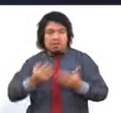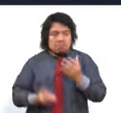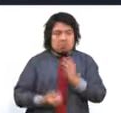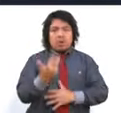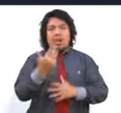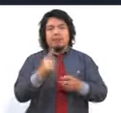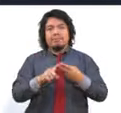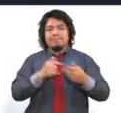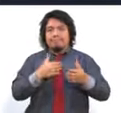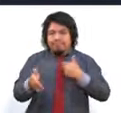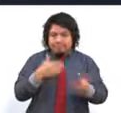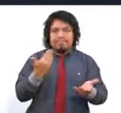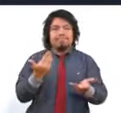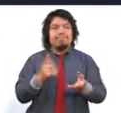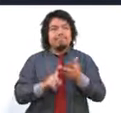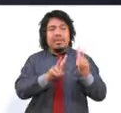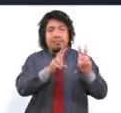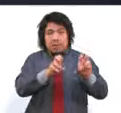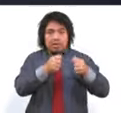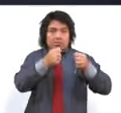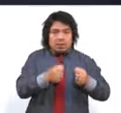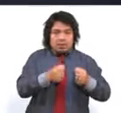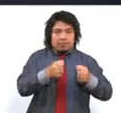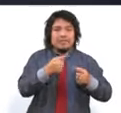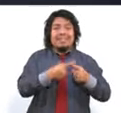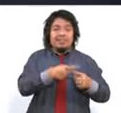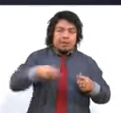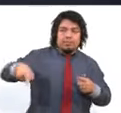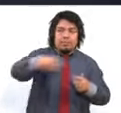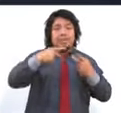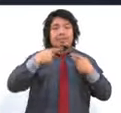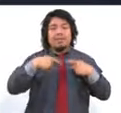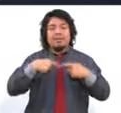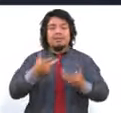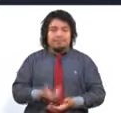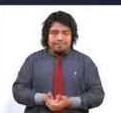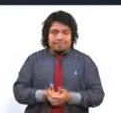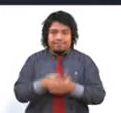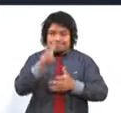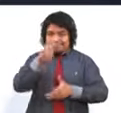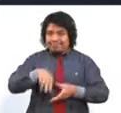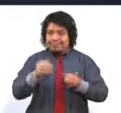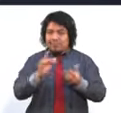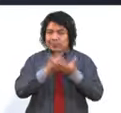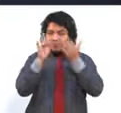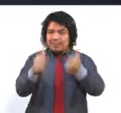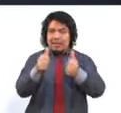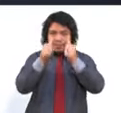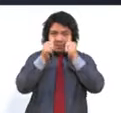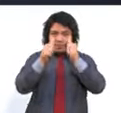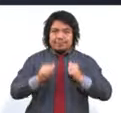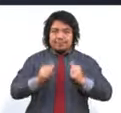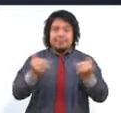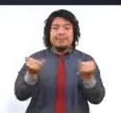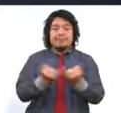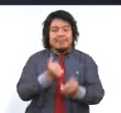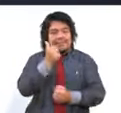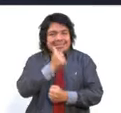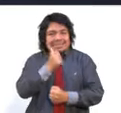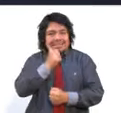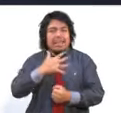favor de la seguridad de los capitalinos. Muchísimas gracias por su atención y muchas gracias